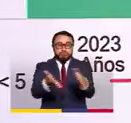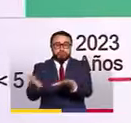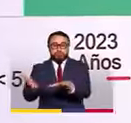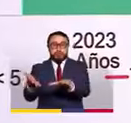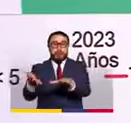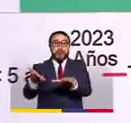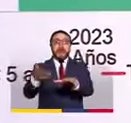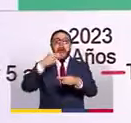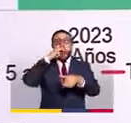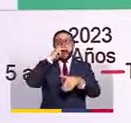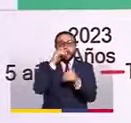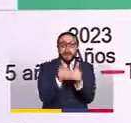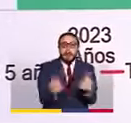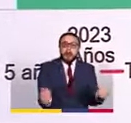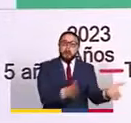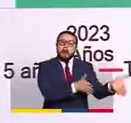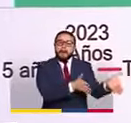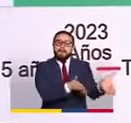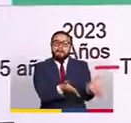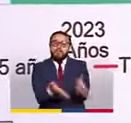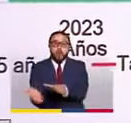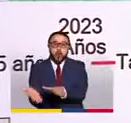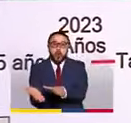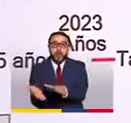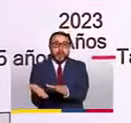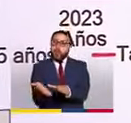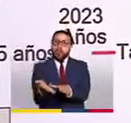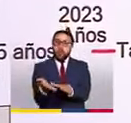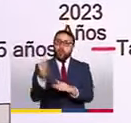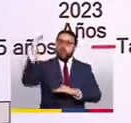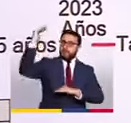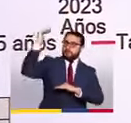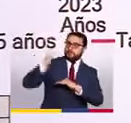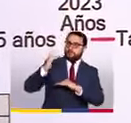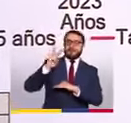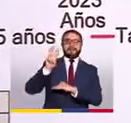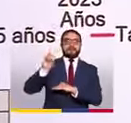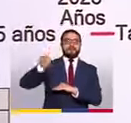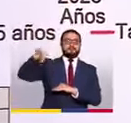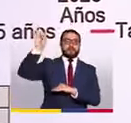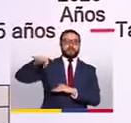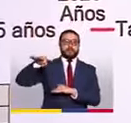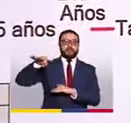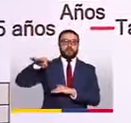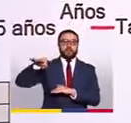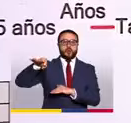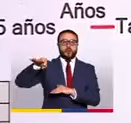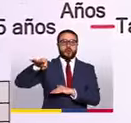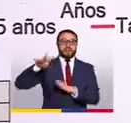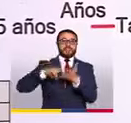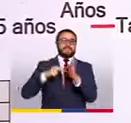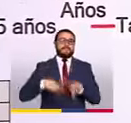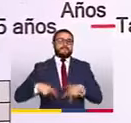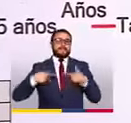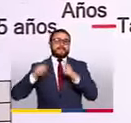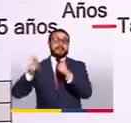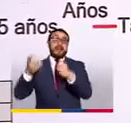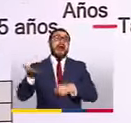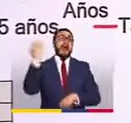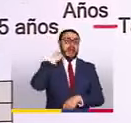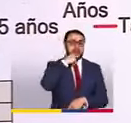niños que murieron, que no murieron respecto a los que sí murieron en el gobierno de